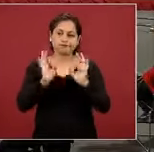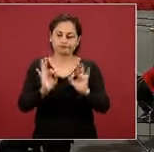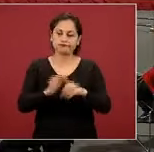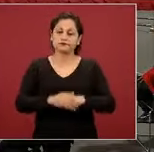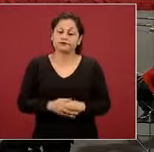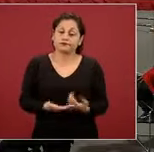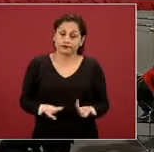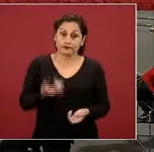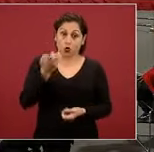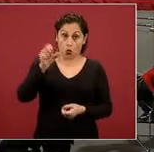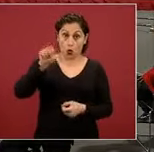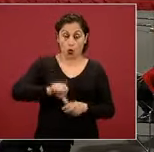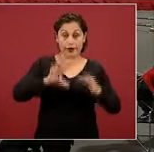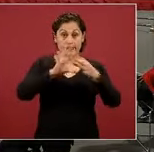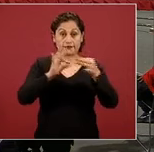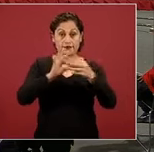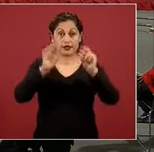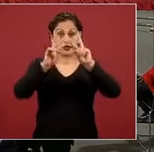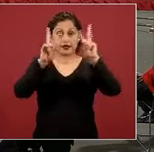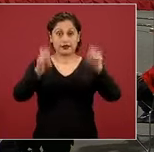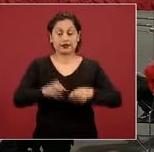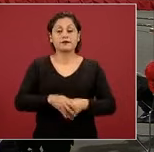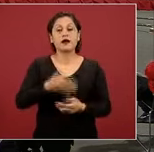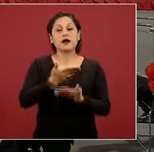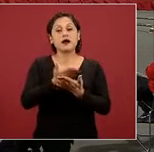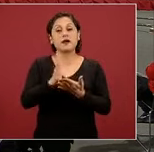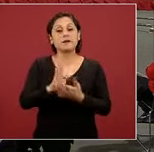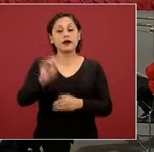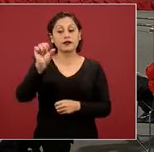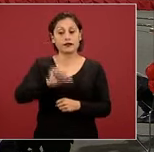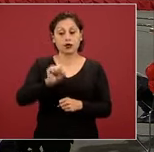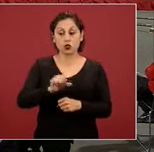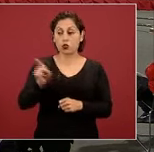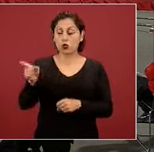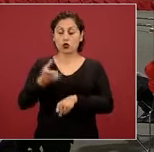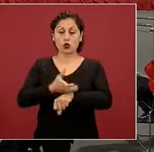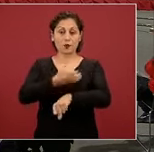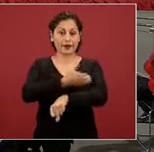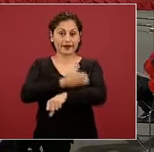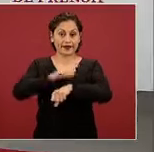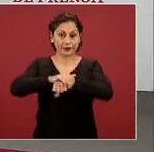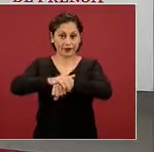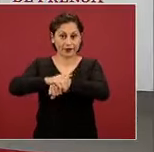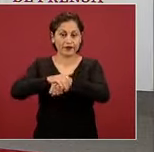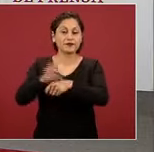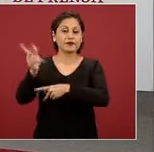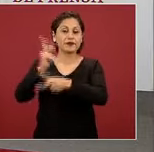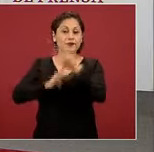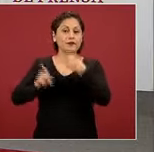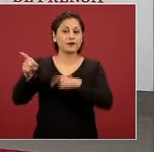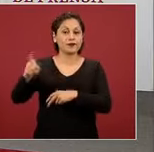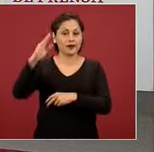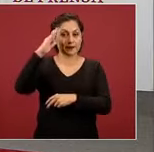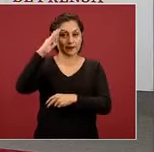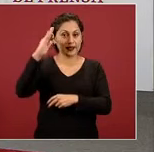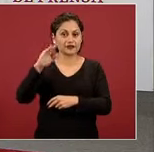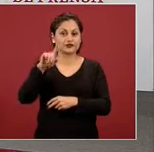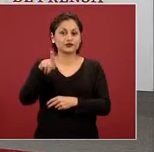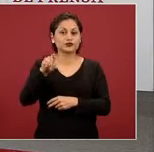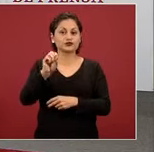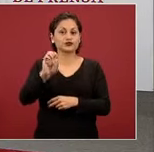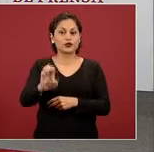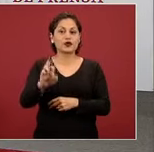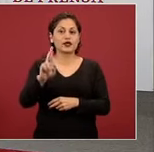además tenemos el gusto de tener aquí a nuestro colega y amigo, el maestro Zoe Robledo